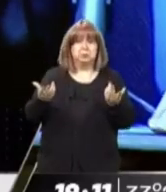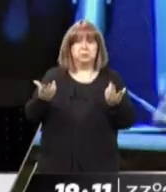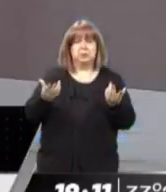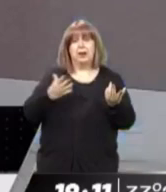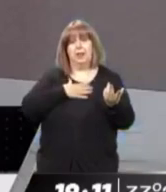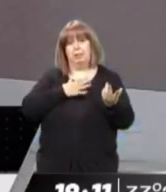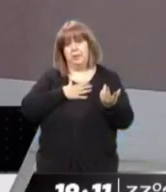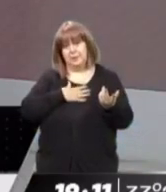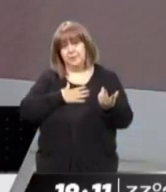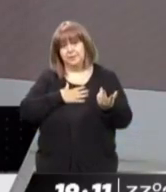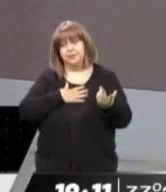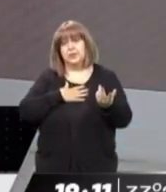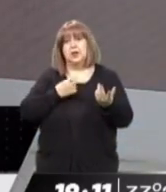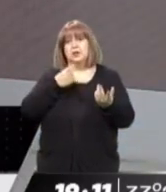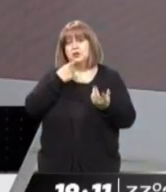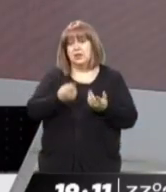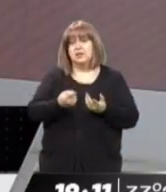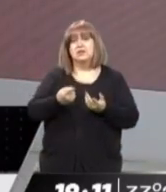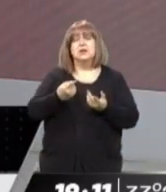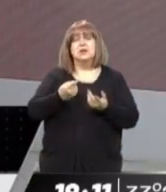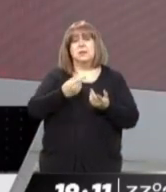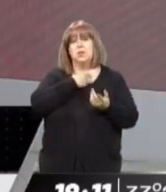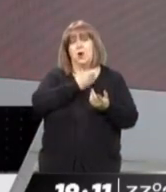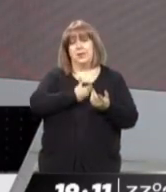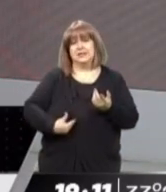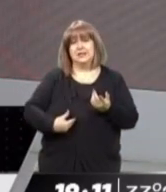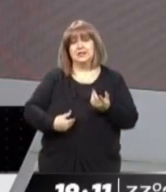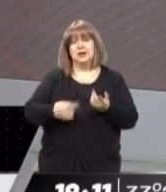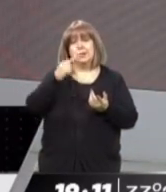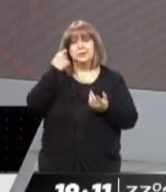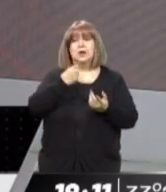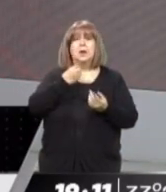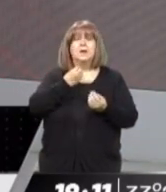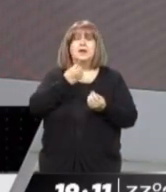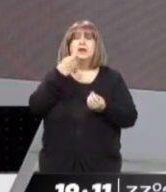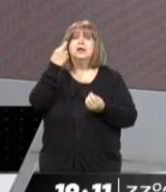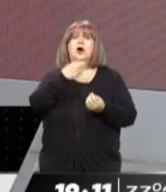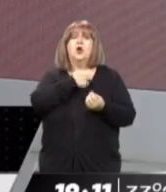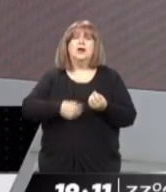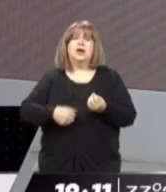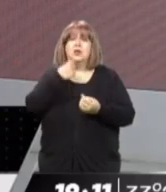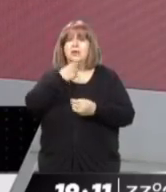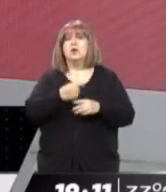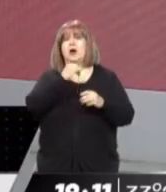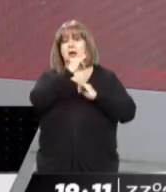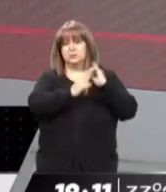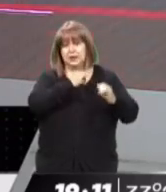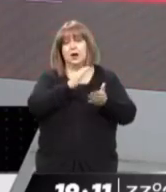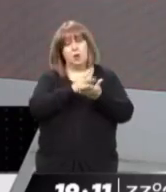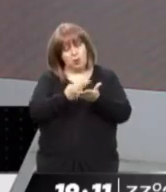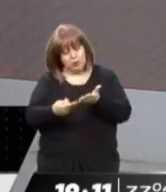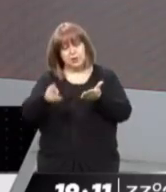que planteaba esta, insistió en su posición respecto de por qué no acompañaba al presidente de la Nación en el acto en La